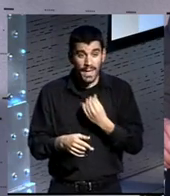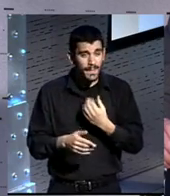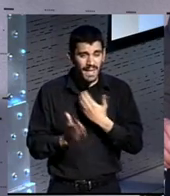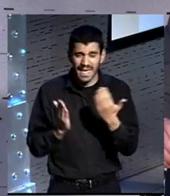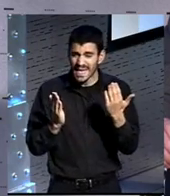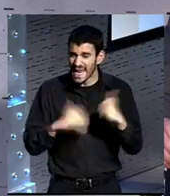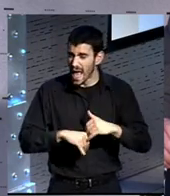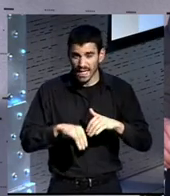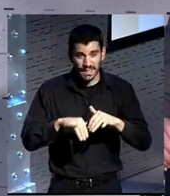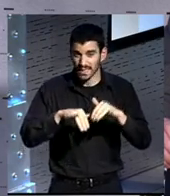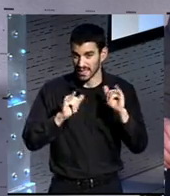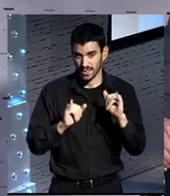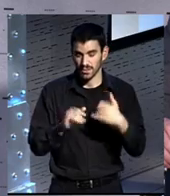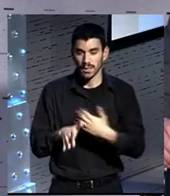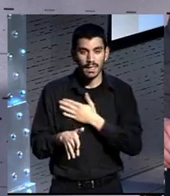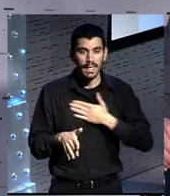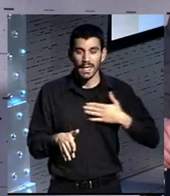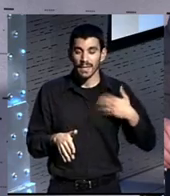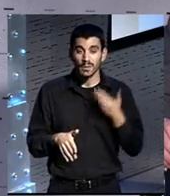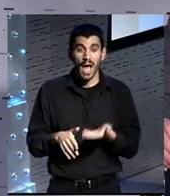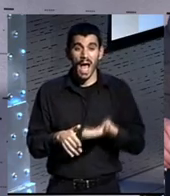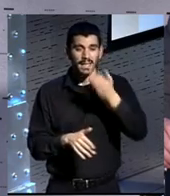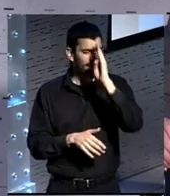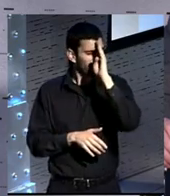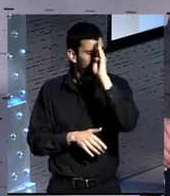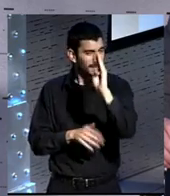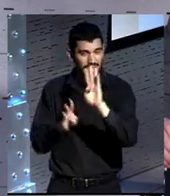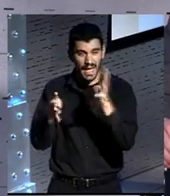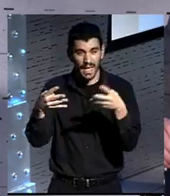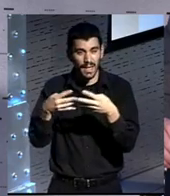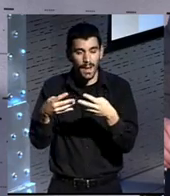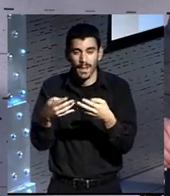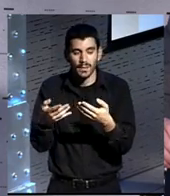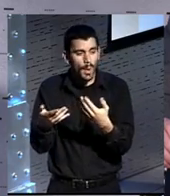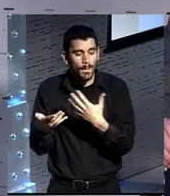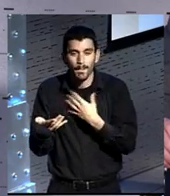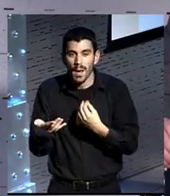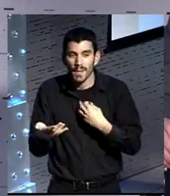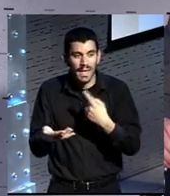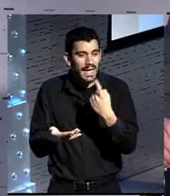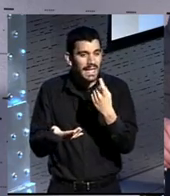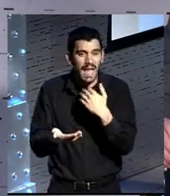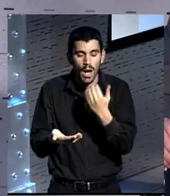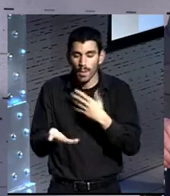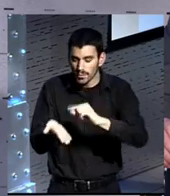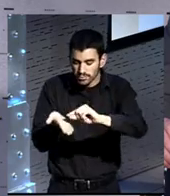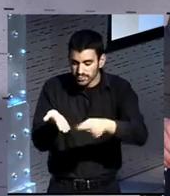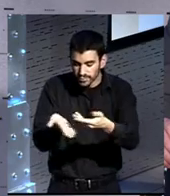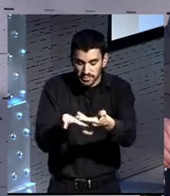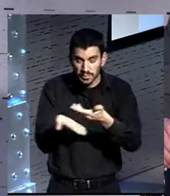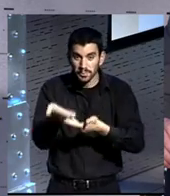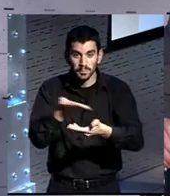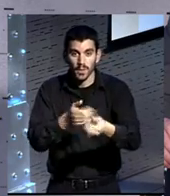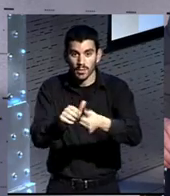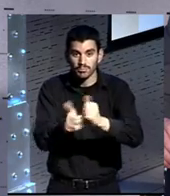lo diseñamos que el alta fuese tan online que no hubiese ninguna situación en la cual el cliente tuviese que intercambiar ningún papel con